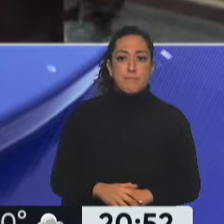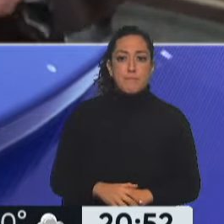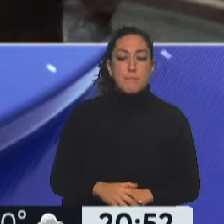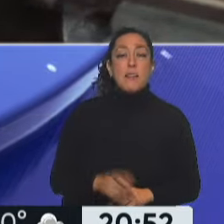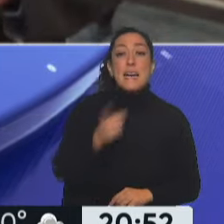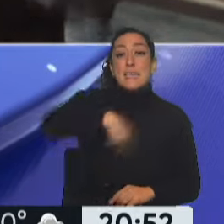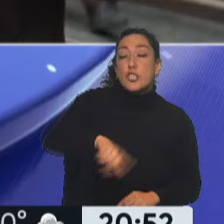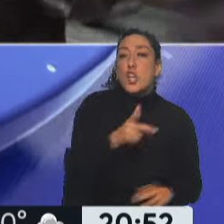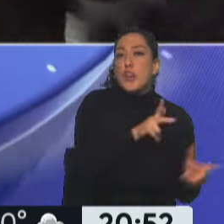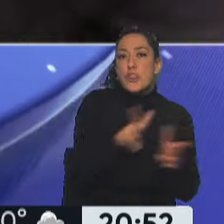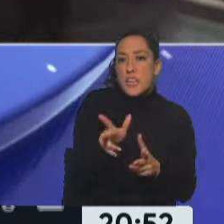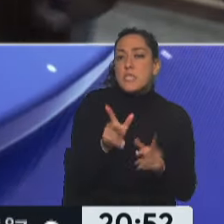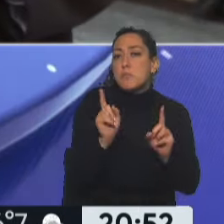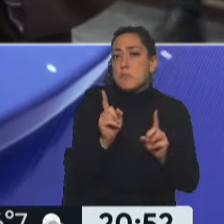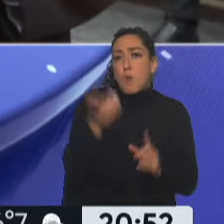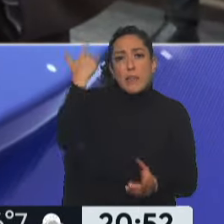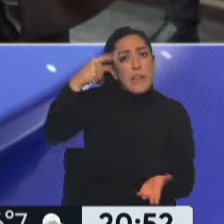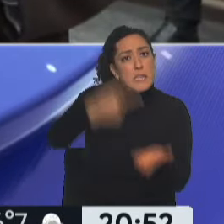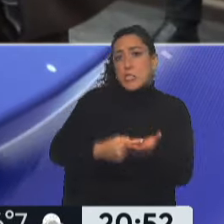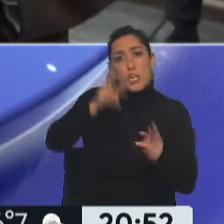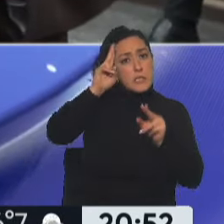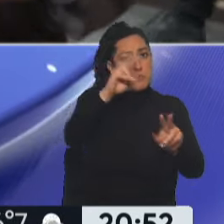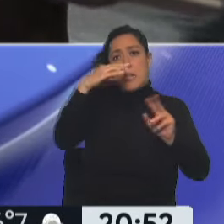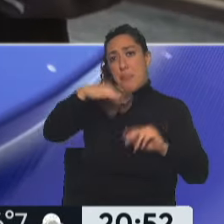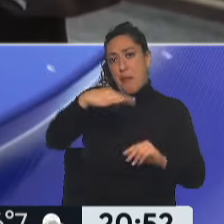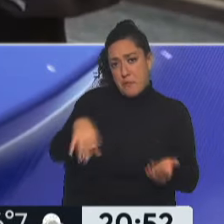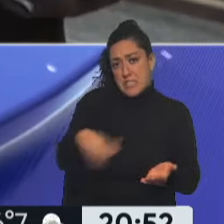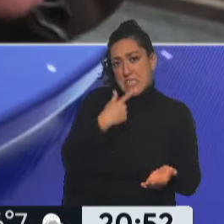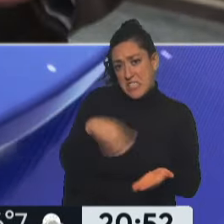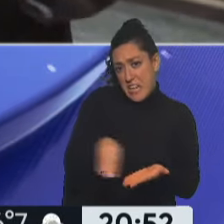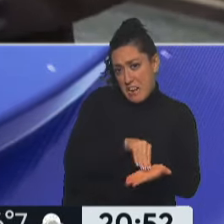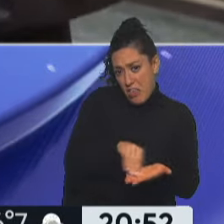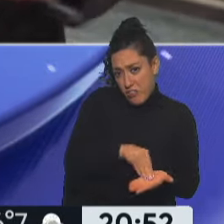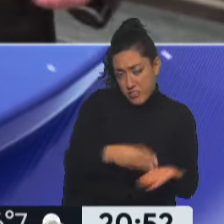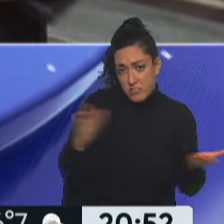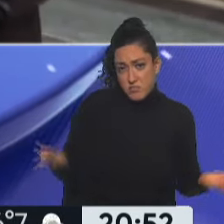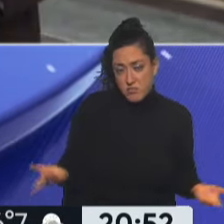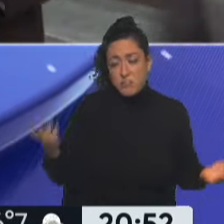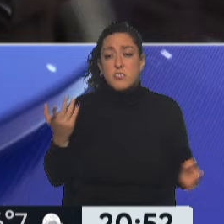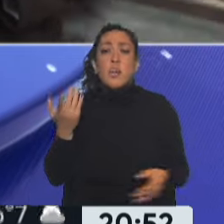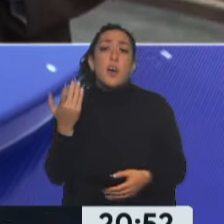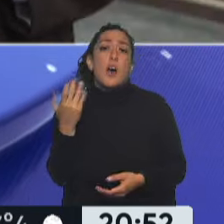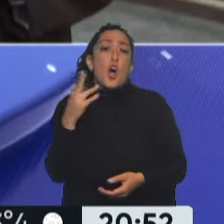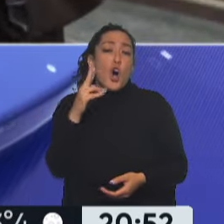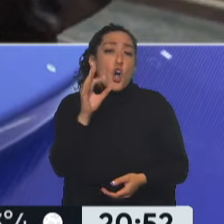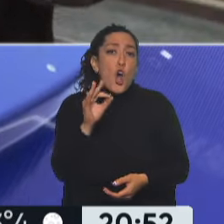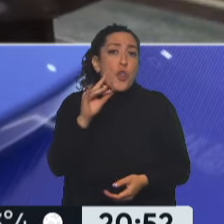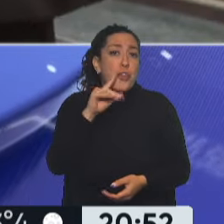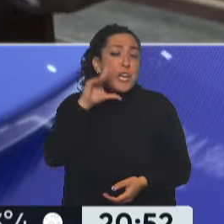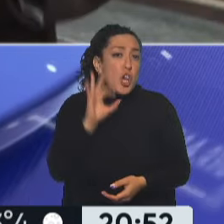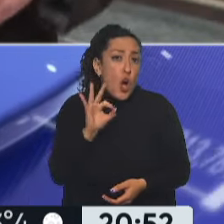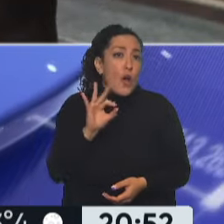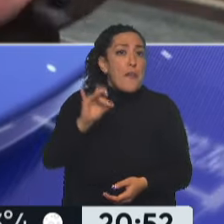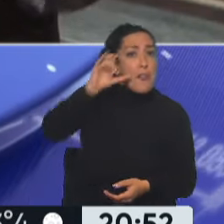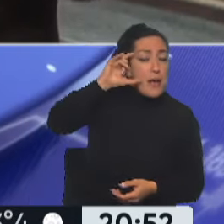que se tenía que respetar lo que se decidió justamente en el Senado. Algo que entiende Rodrigo de Loredo que no tiene que ser